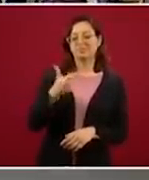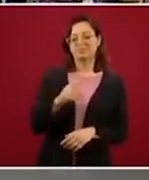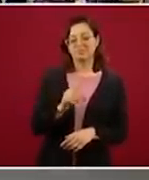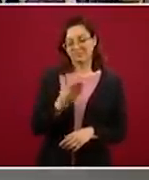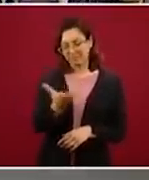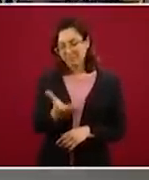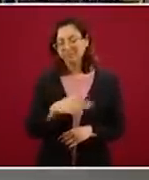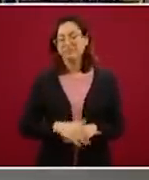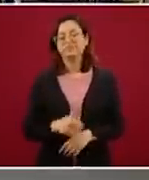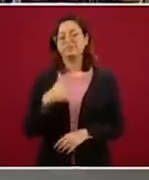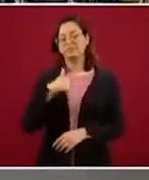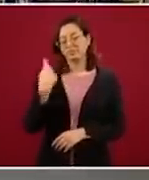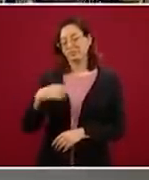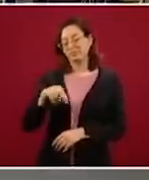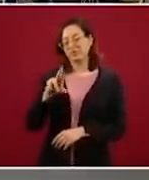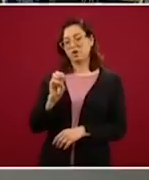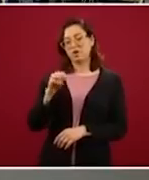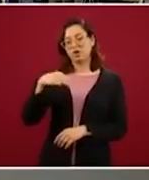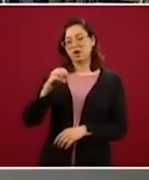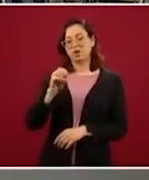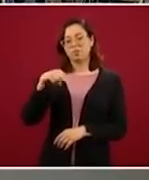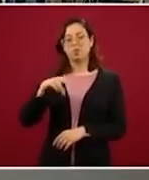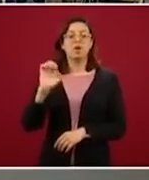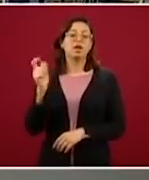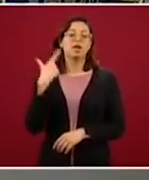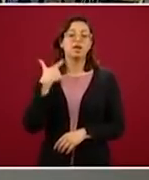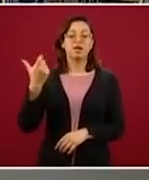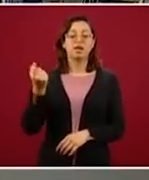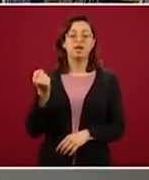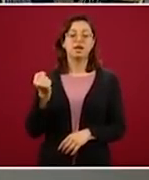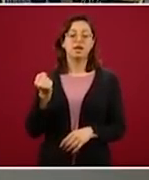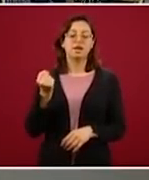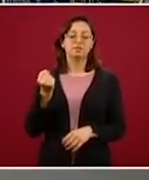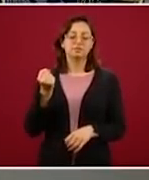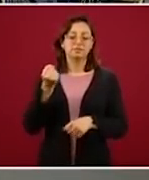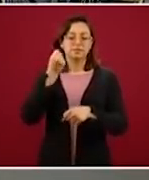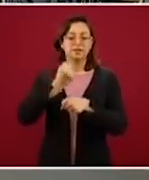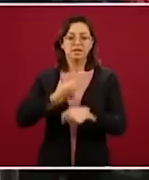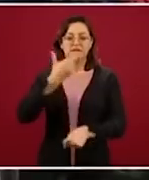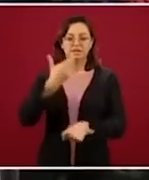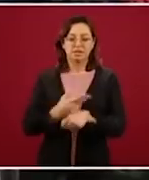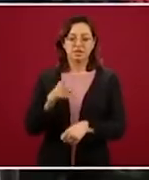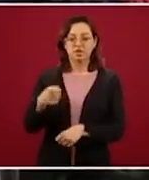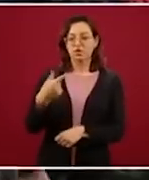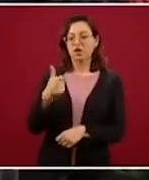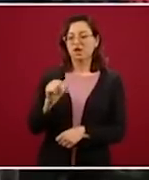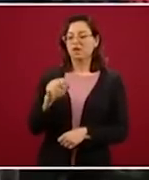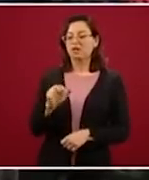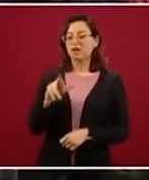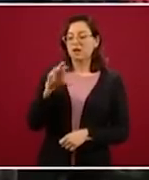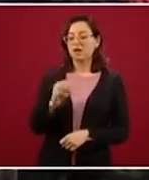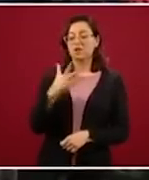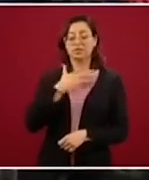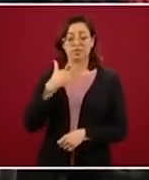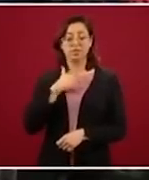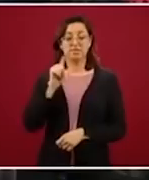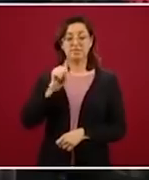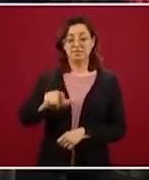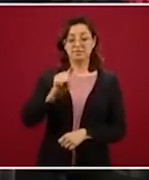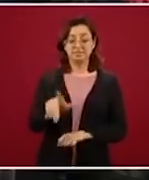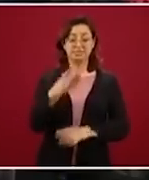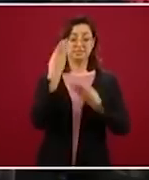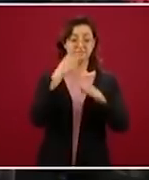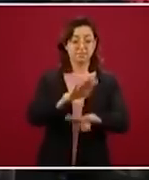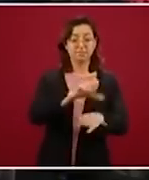Digital. El exsecretario de Seguridad Pública, Genaro García Luna, tiene 17 cuentas congeladas. Preguntarle